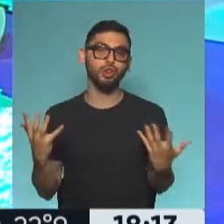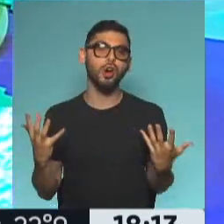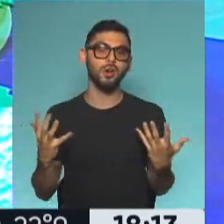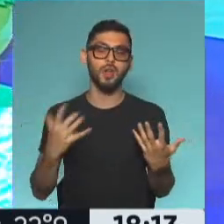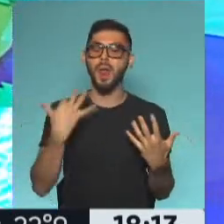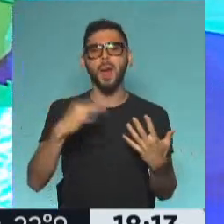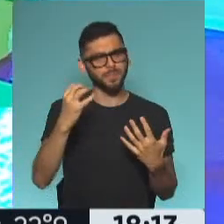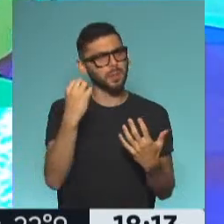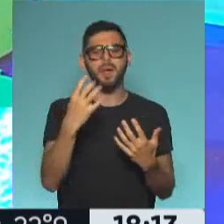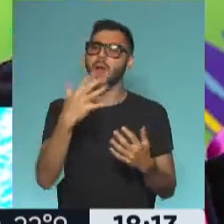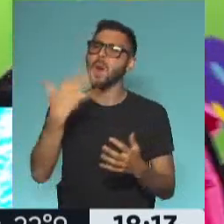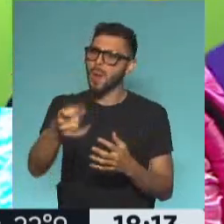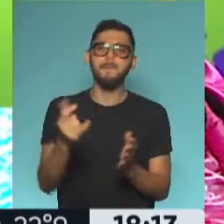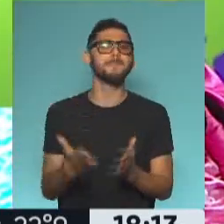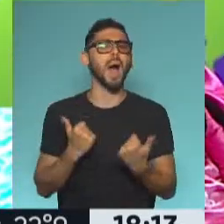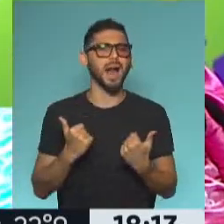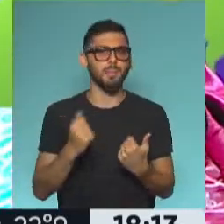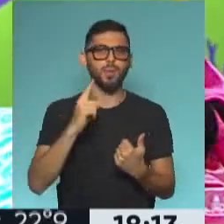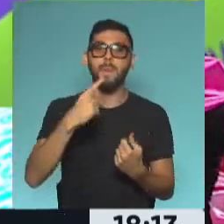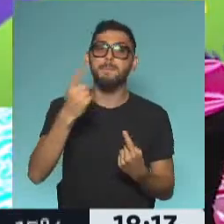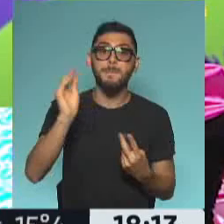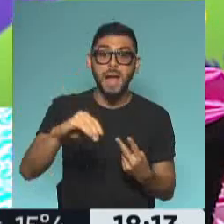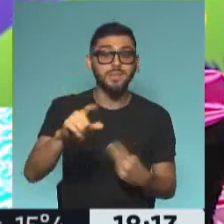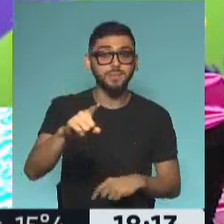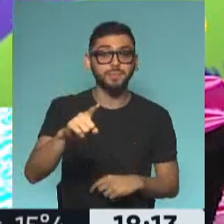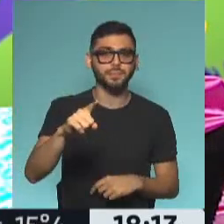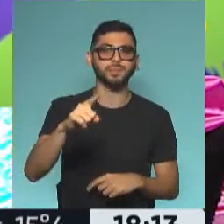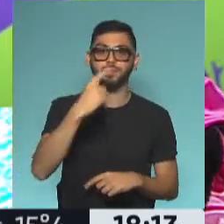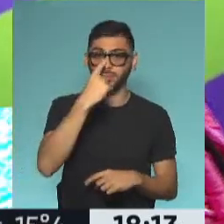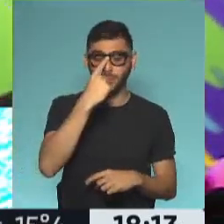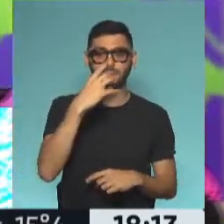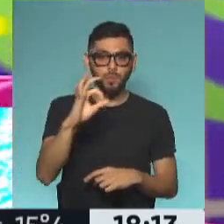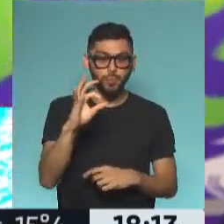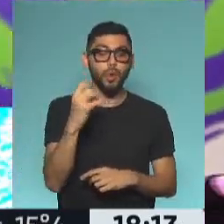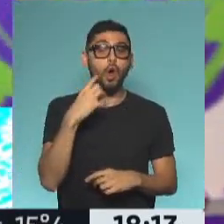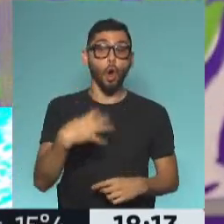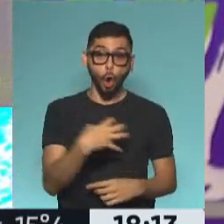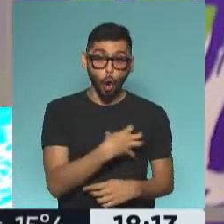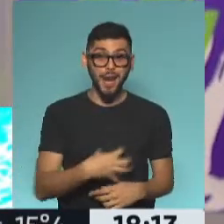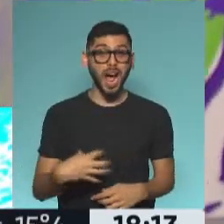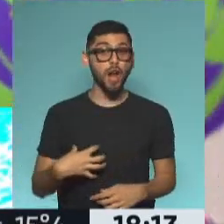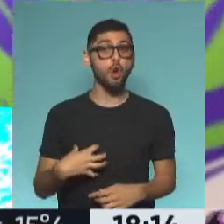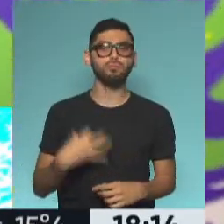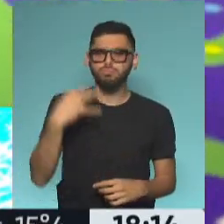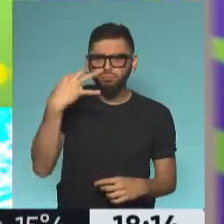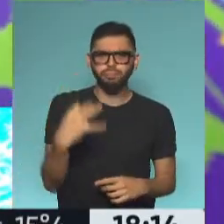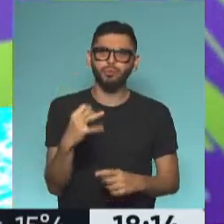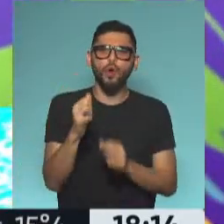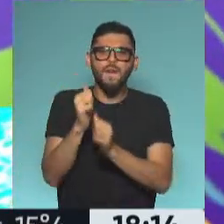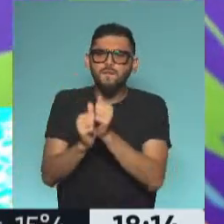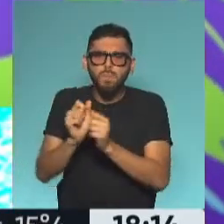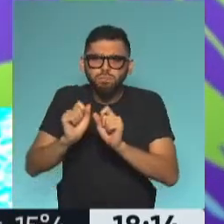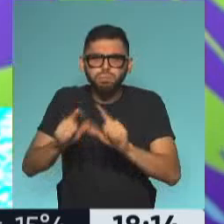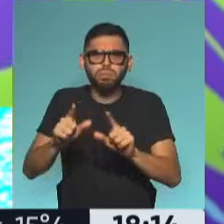más rápido, más rápido. Siguiente pregunta, vamos, Franche. A la siguiente. ¿Cuál es el órgano que tiene como única función